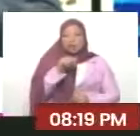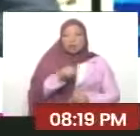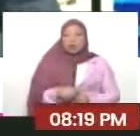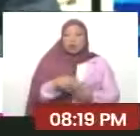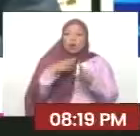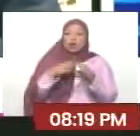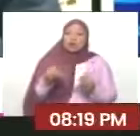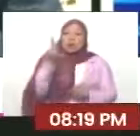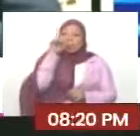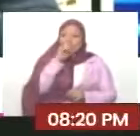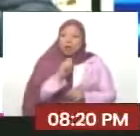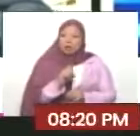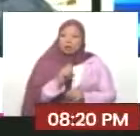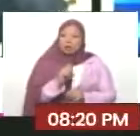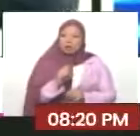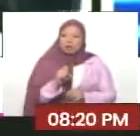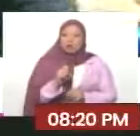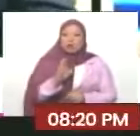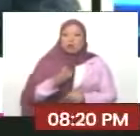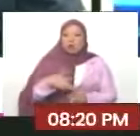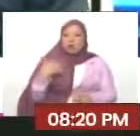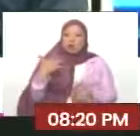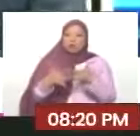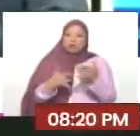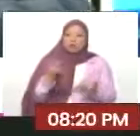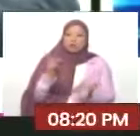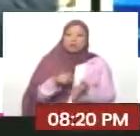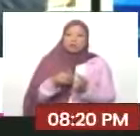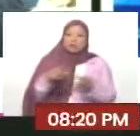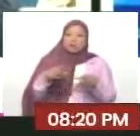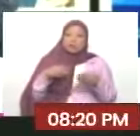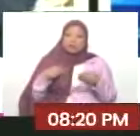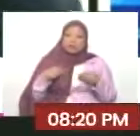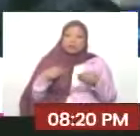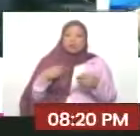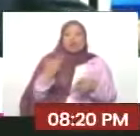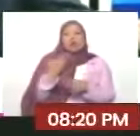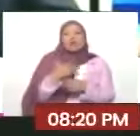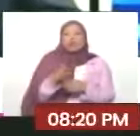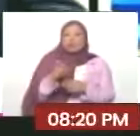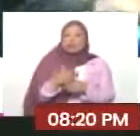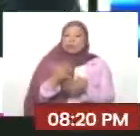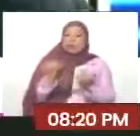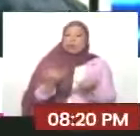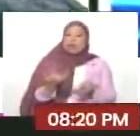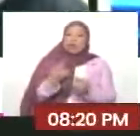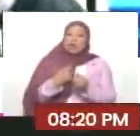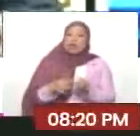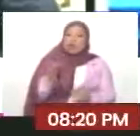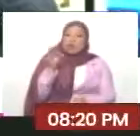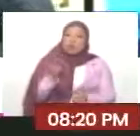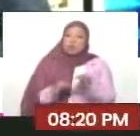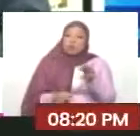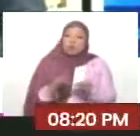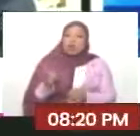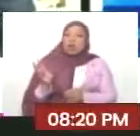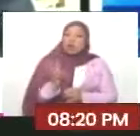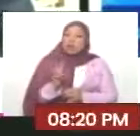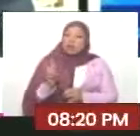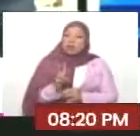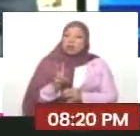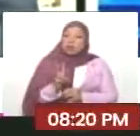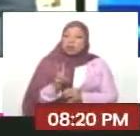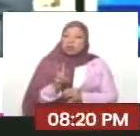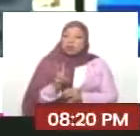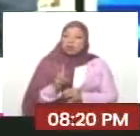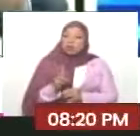durante todos los años, y Guyana podrá ir, recibir la sentencia que quiera, pero a la corta, a la larga, Venezuela estará aquí